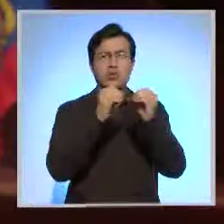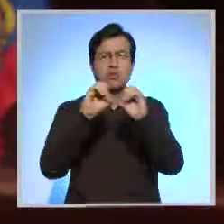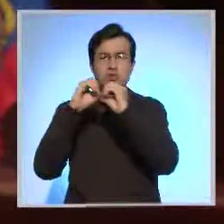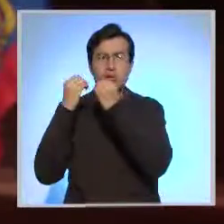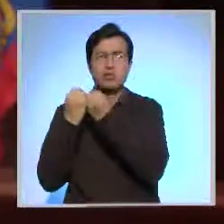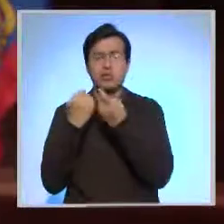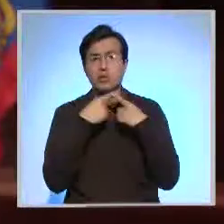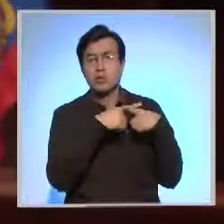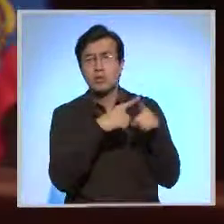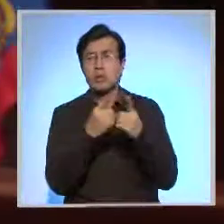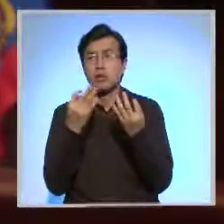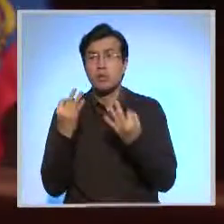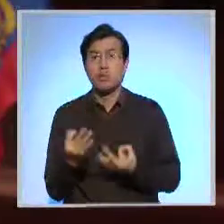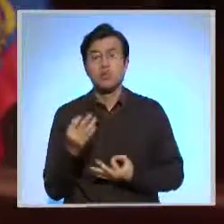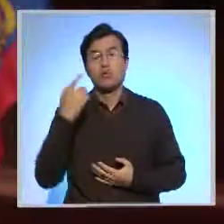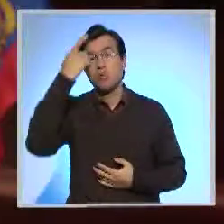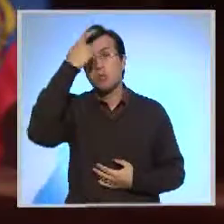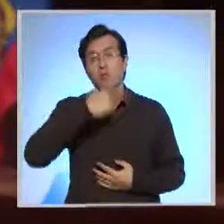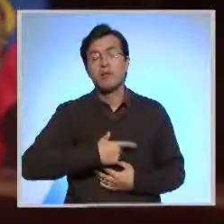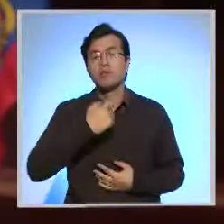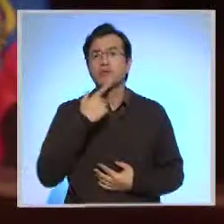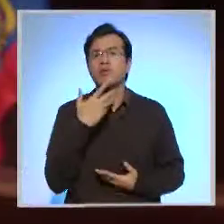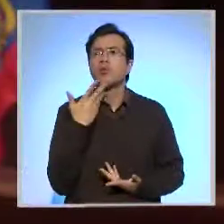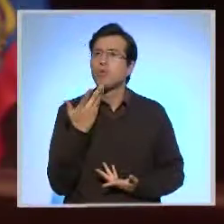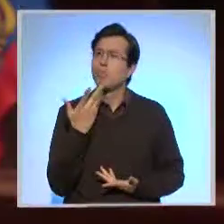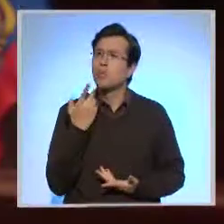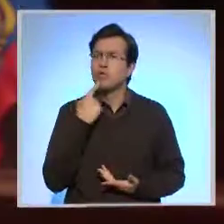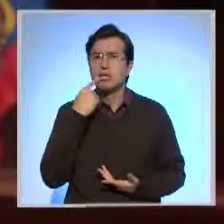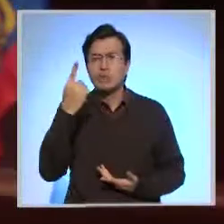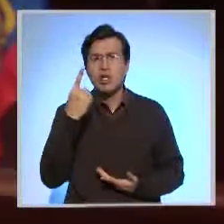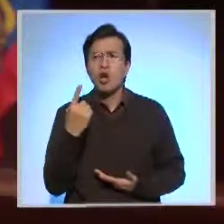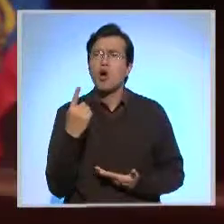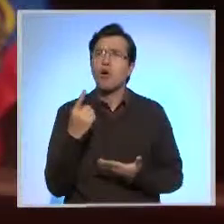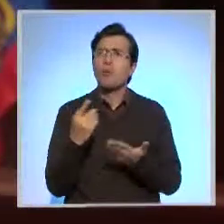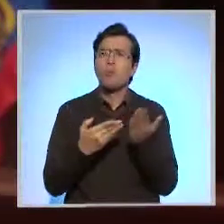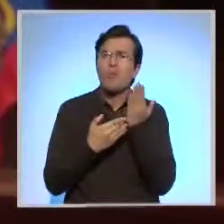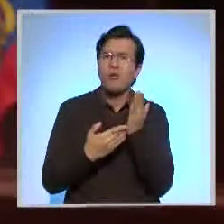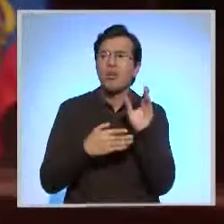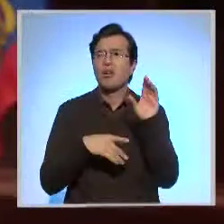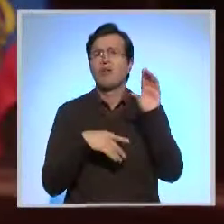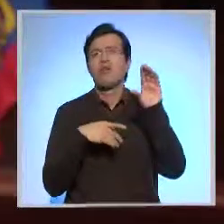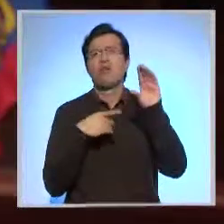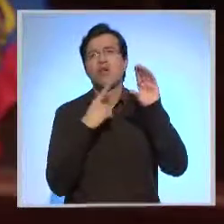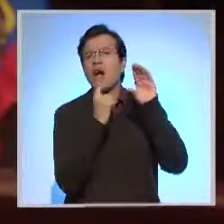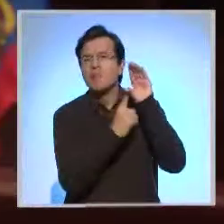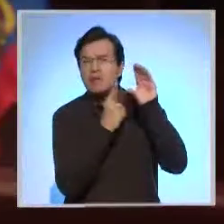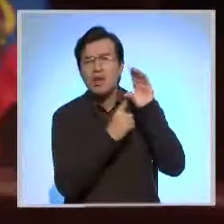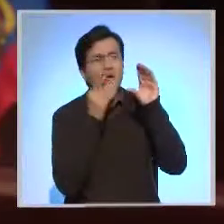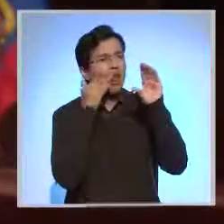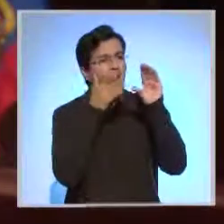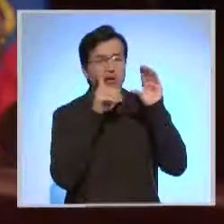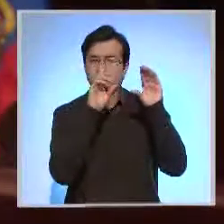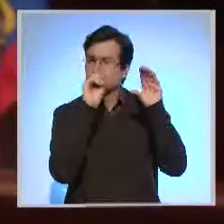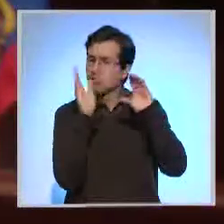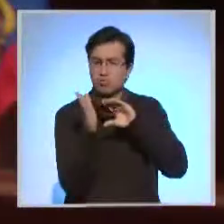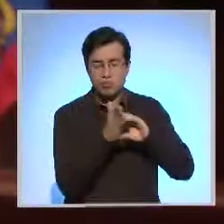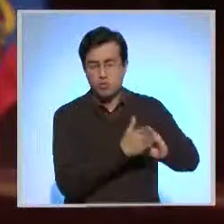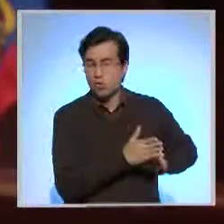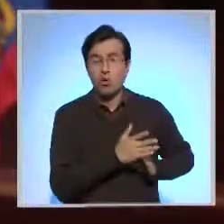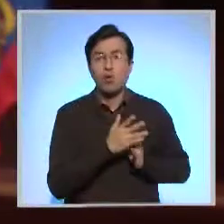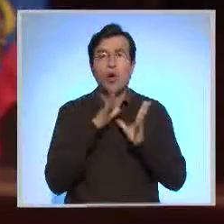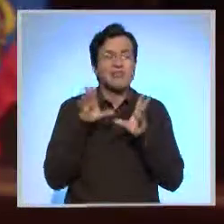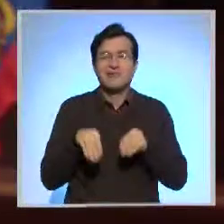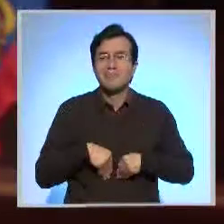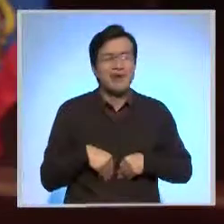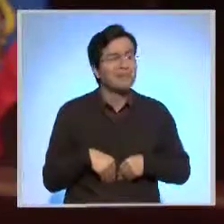líderes sociales donde él sentenciaba justamente a este modelo capitalista las palabras de él fueron no se aguanta más este